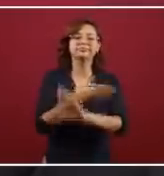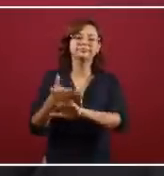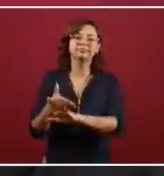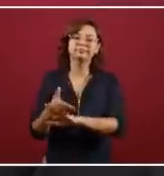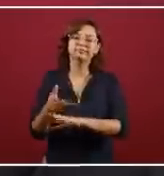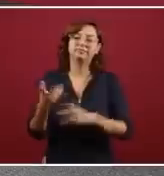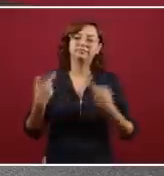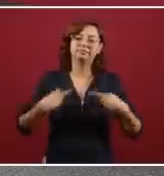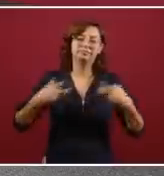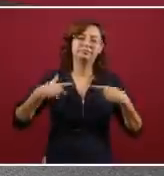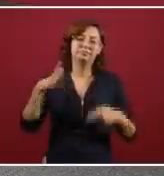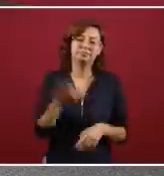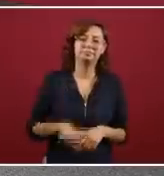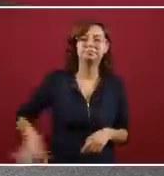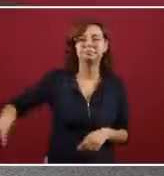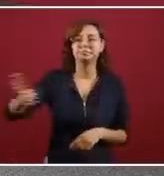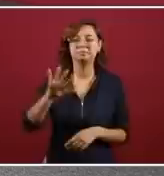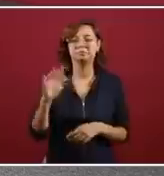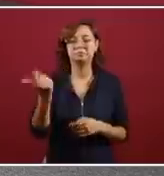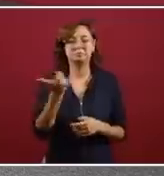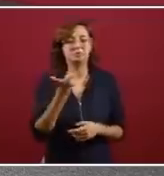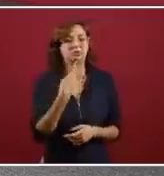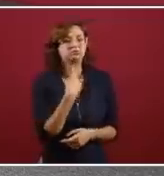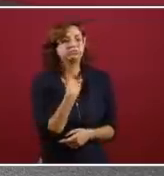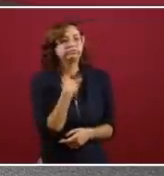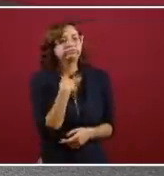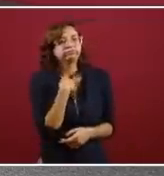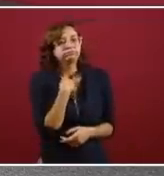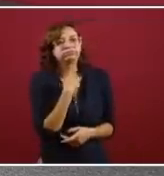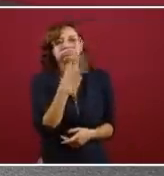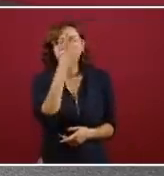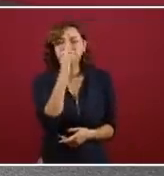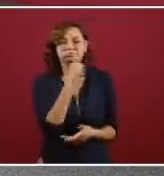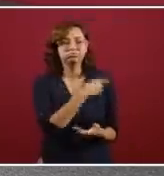el poder adquisitivo, el poder de compra de